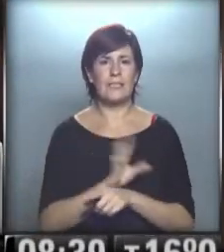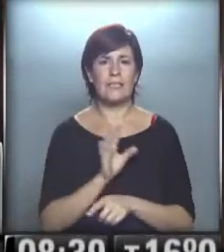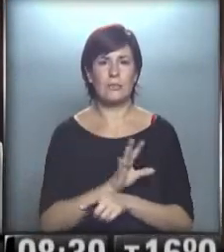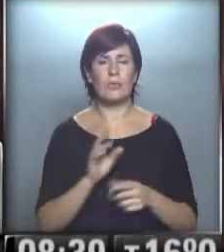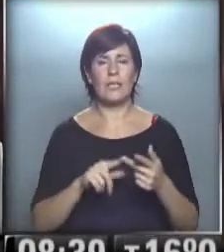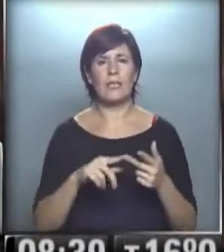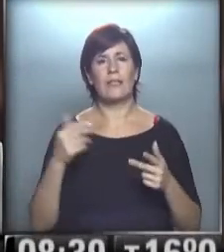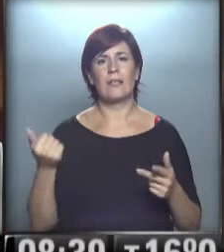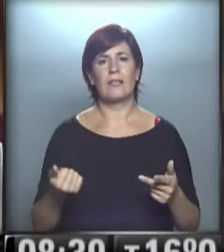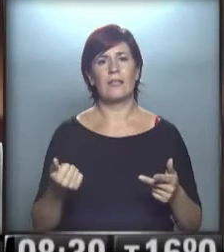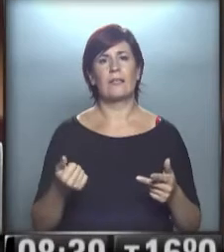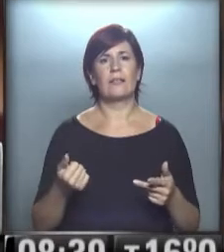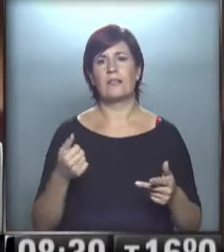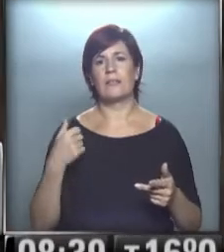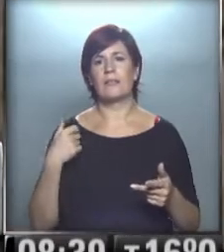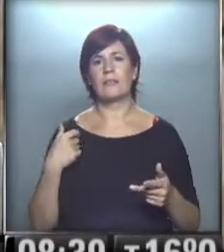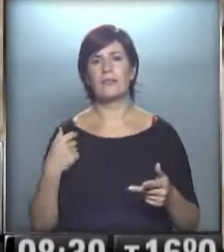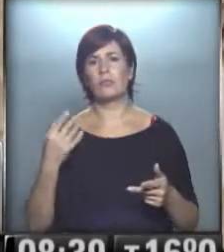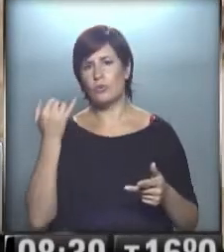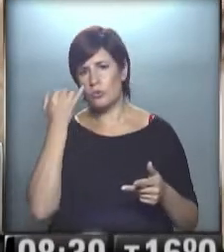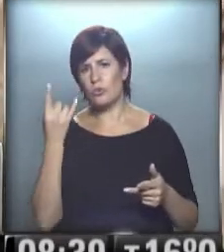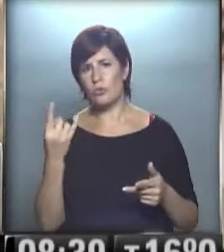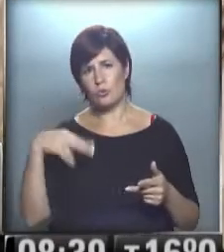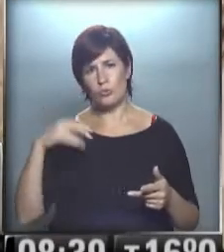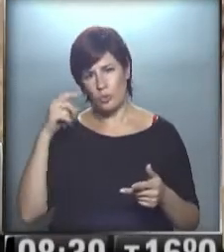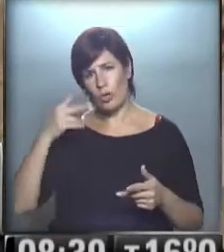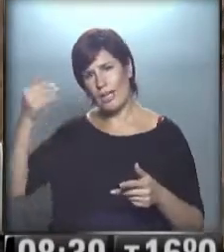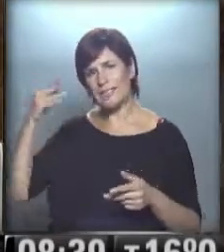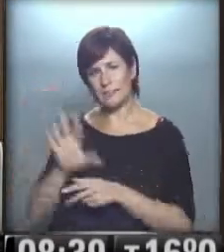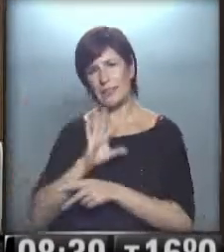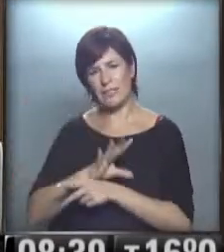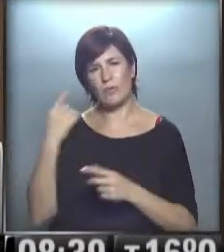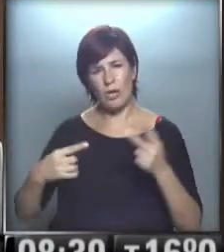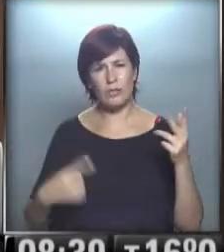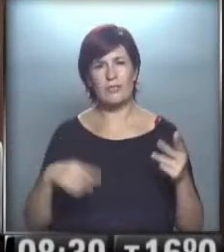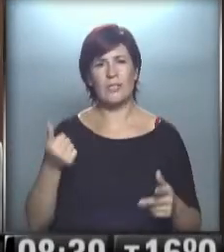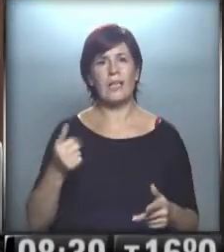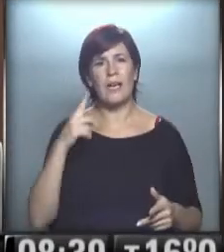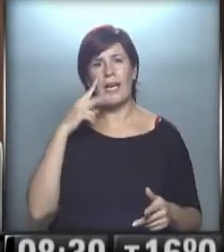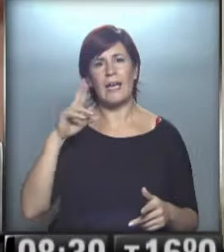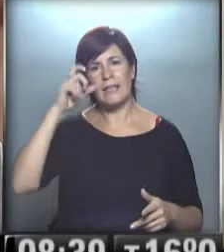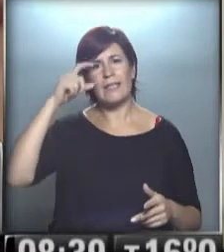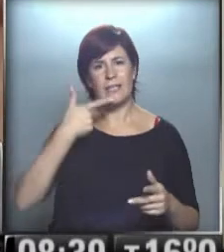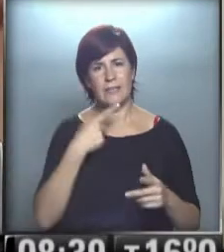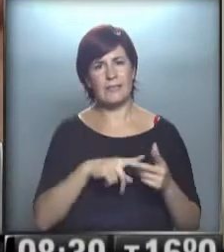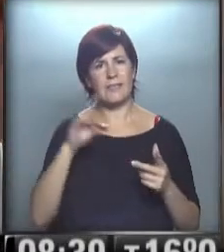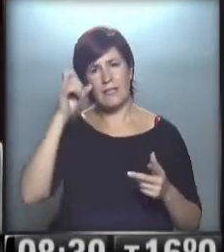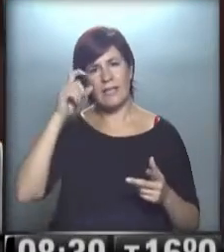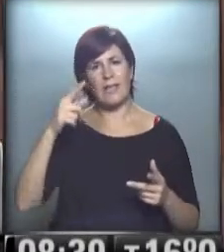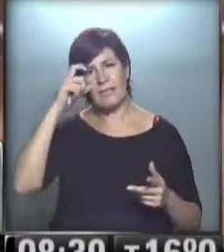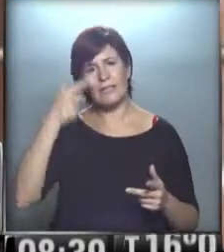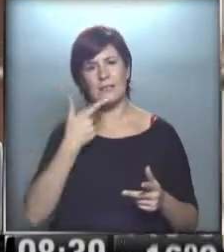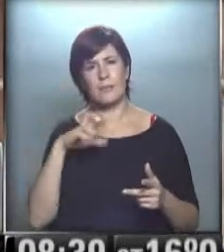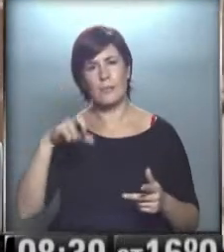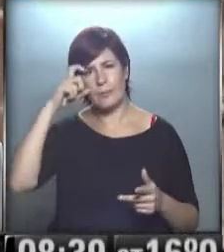al universo de Jason Reitman, Juno, por supuesto, y tantas otras. Aires de Esperanza es el título elegido localmente para Labor